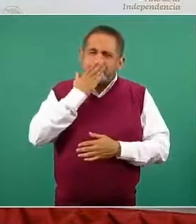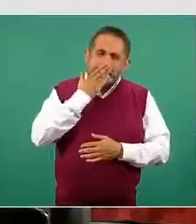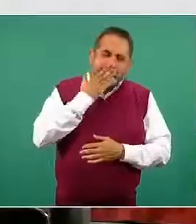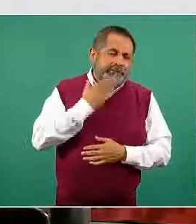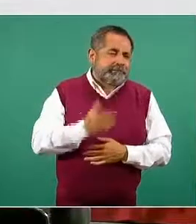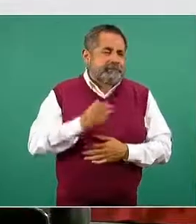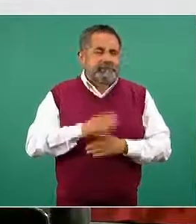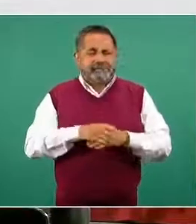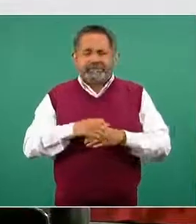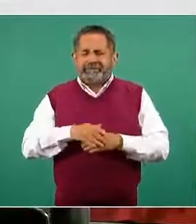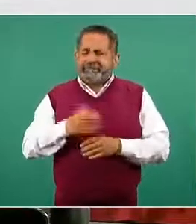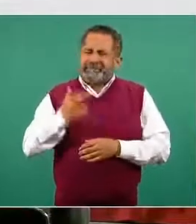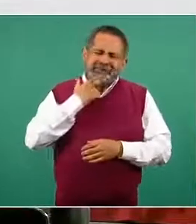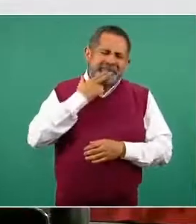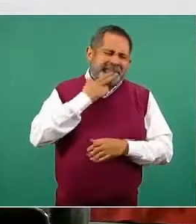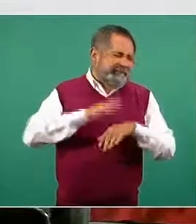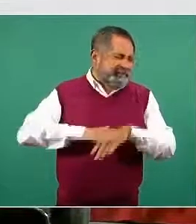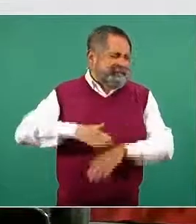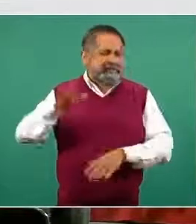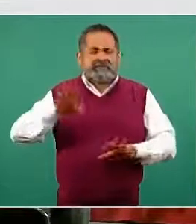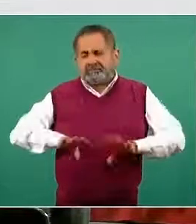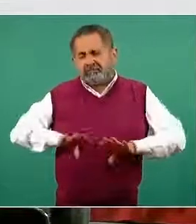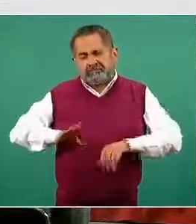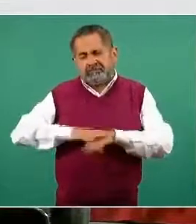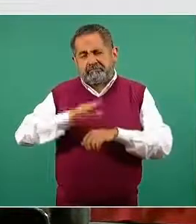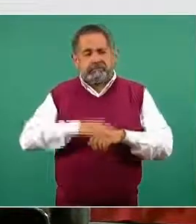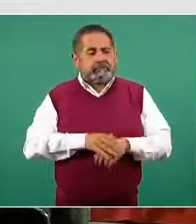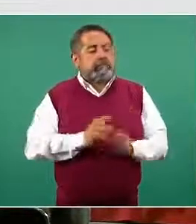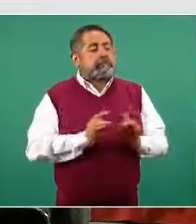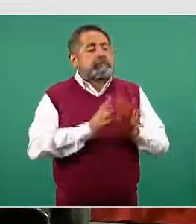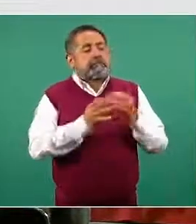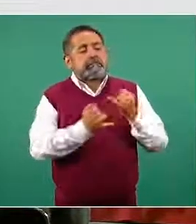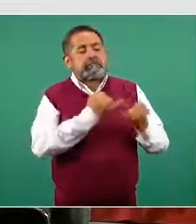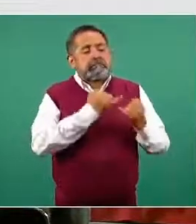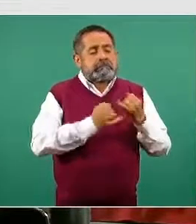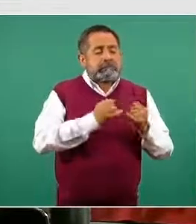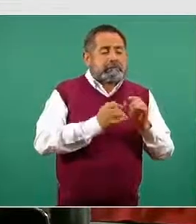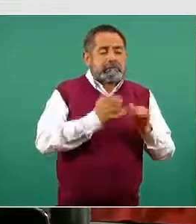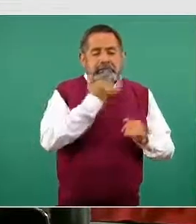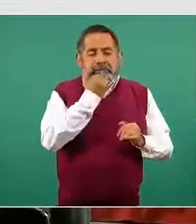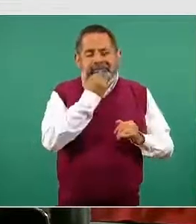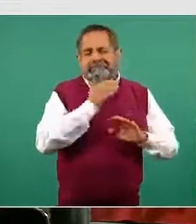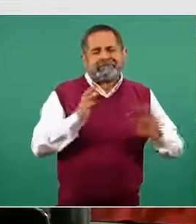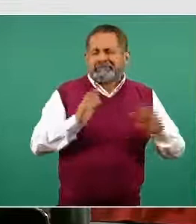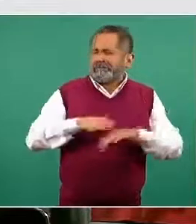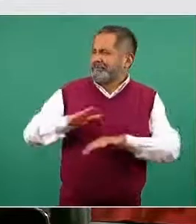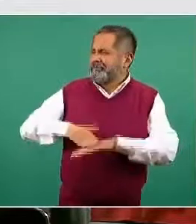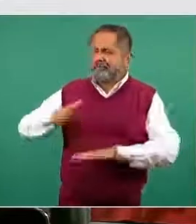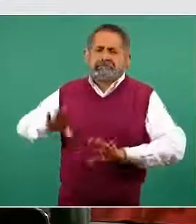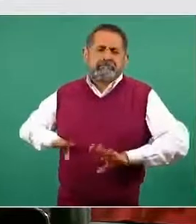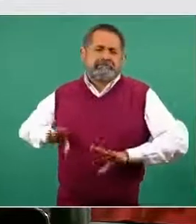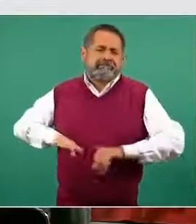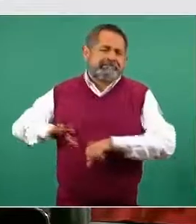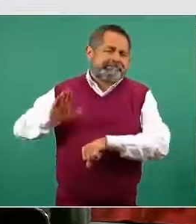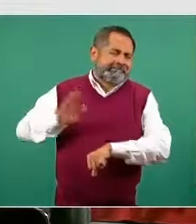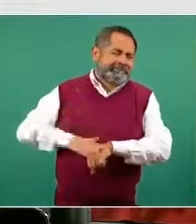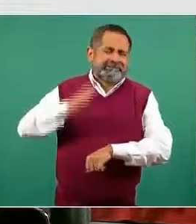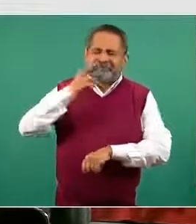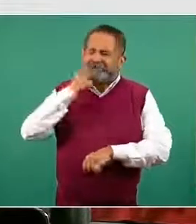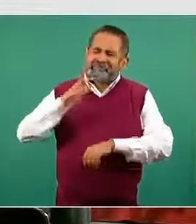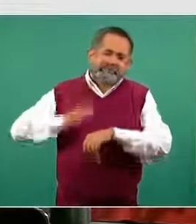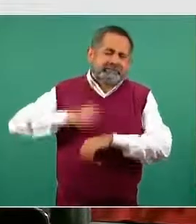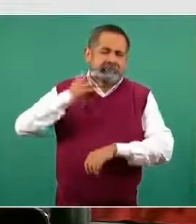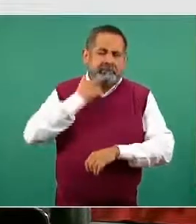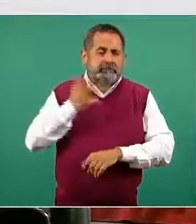infinitamente superior al riesgo que estamos corriendo al aplicarnos una vacuna. ¿Por qué digo